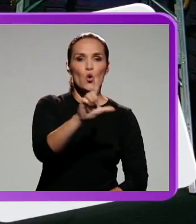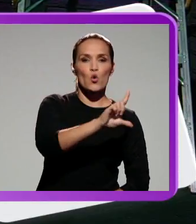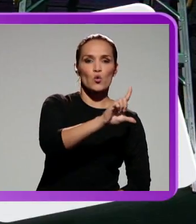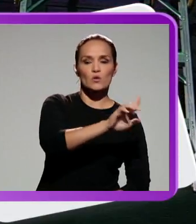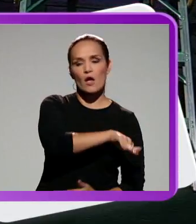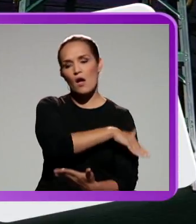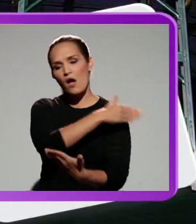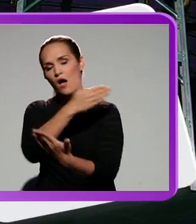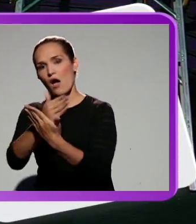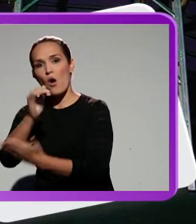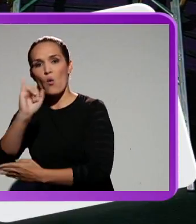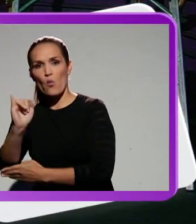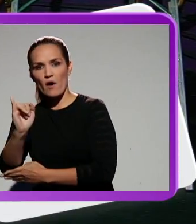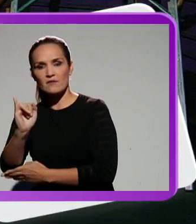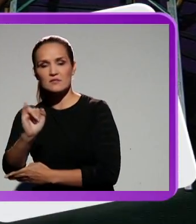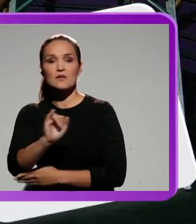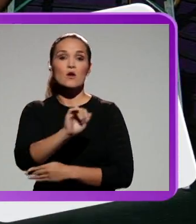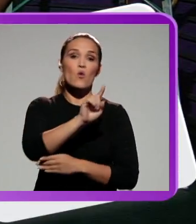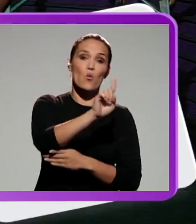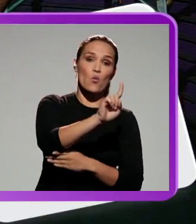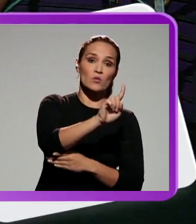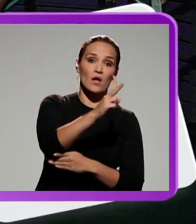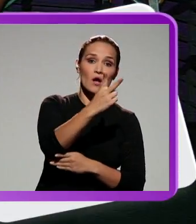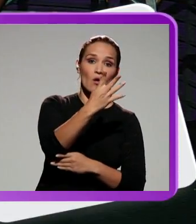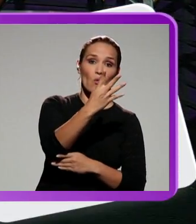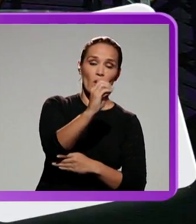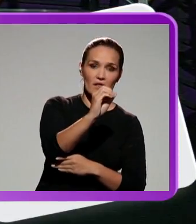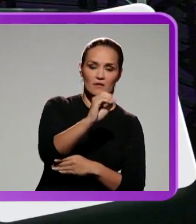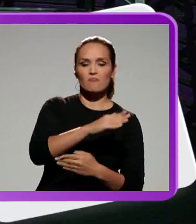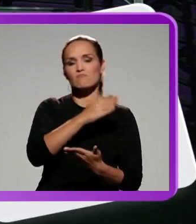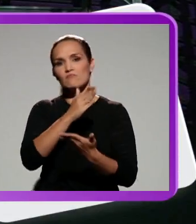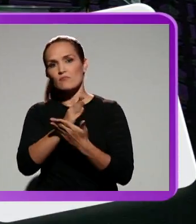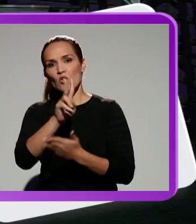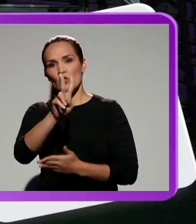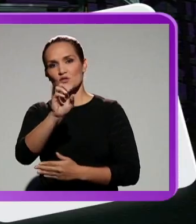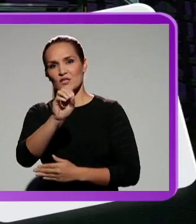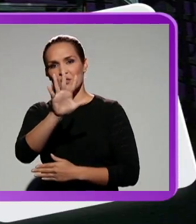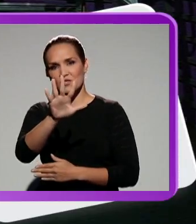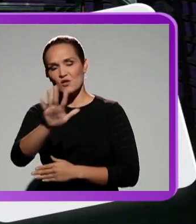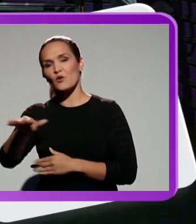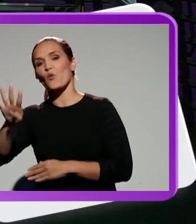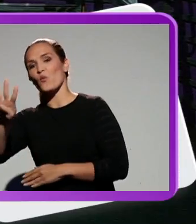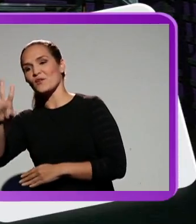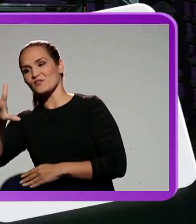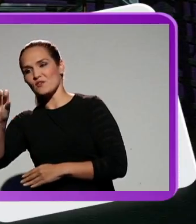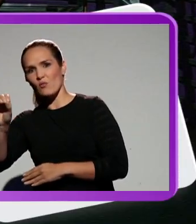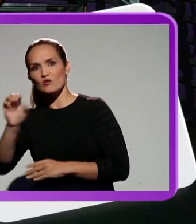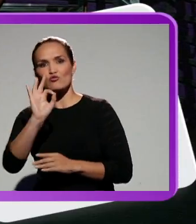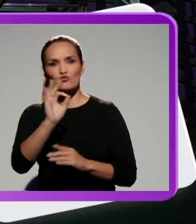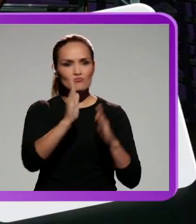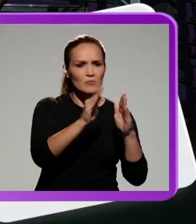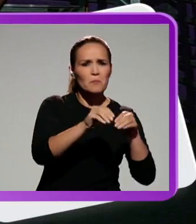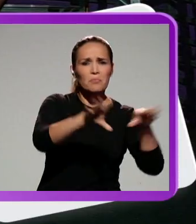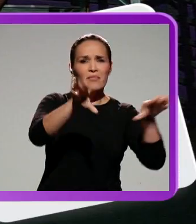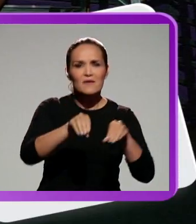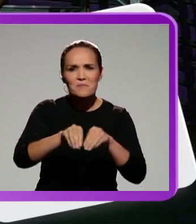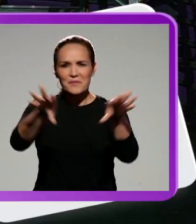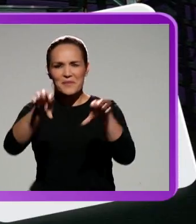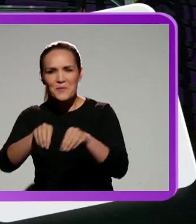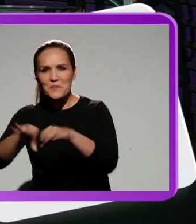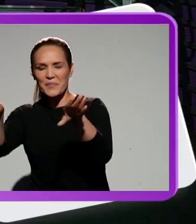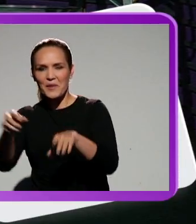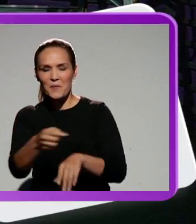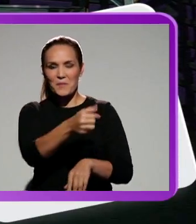1:40, 2:05 y 4:50, son las tres cápsulas. Y claro, si ustedes tienen artistas, bandas o